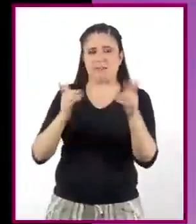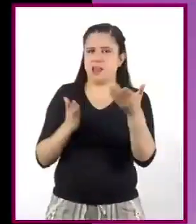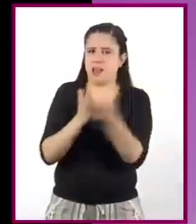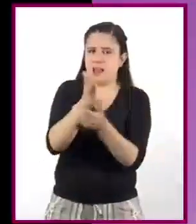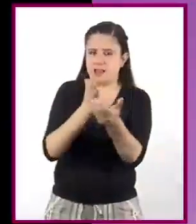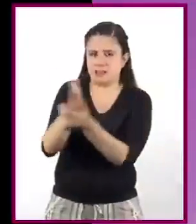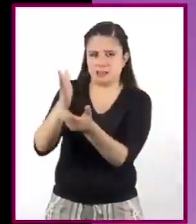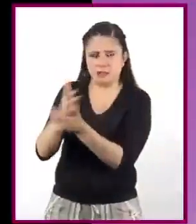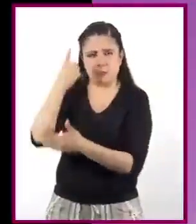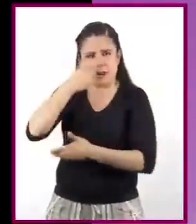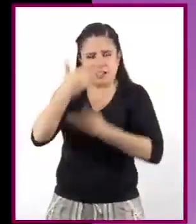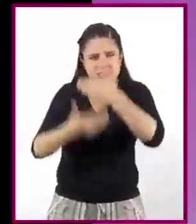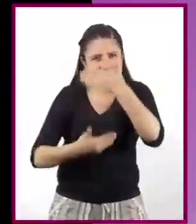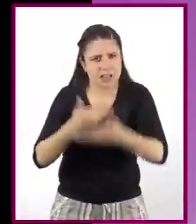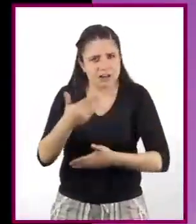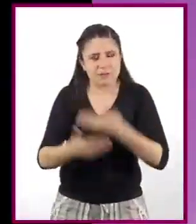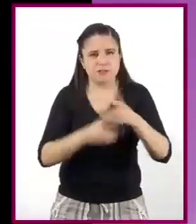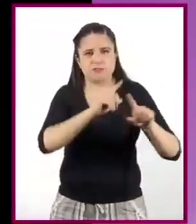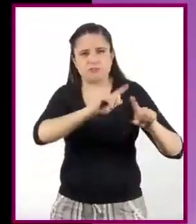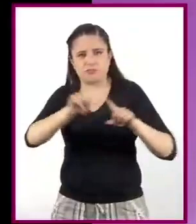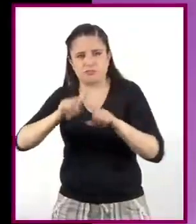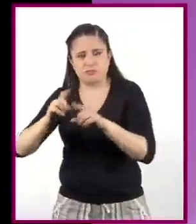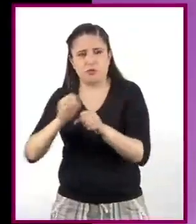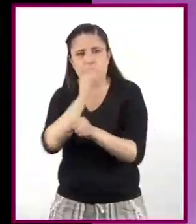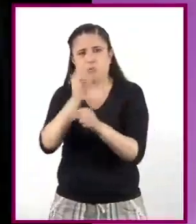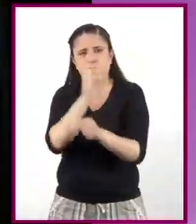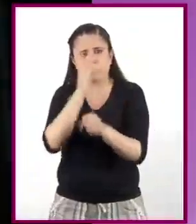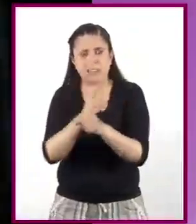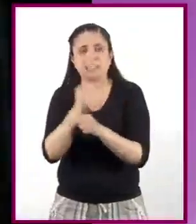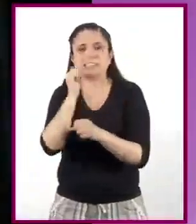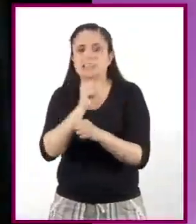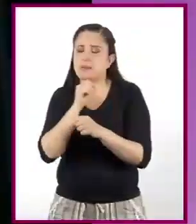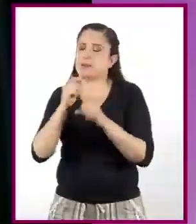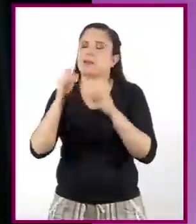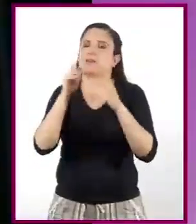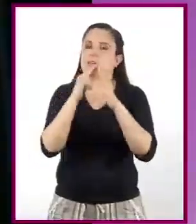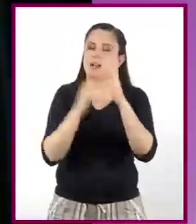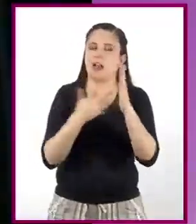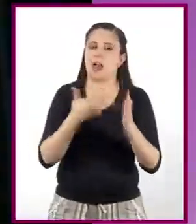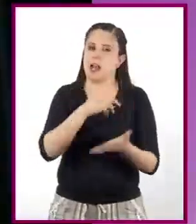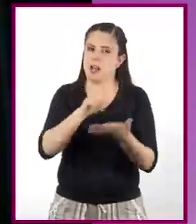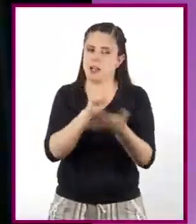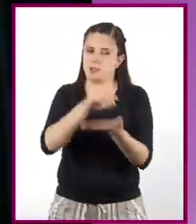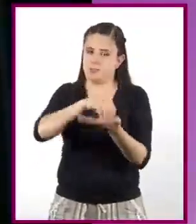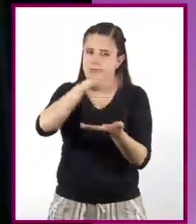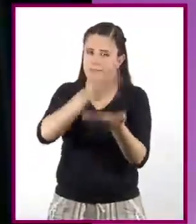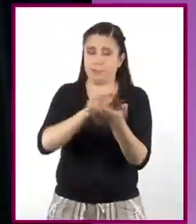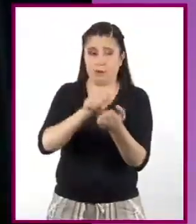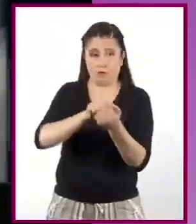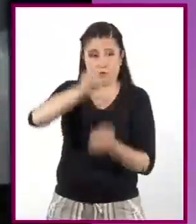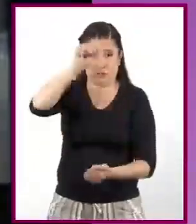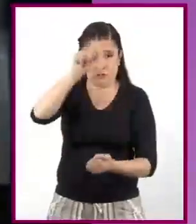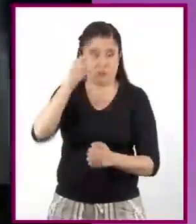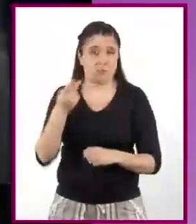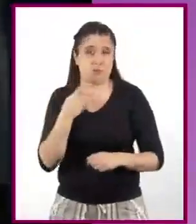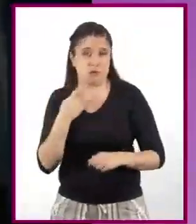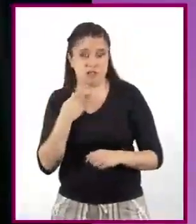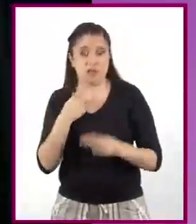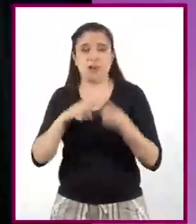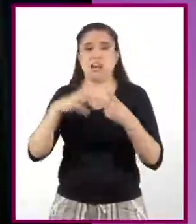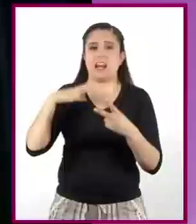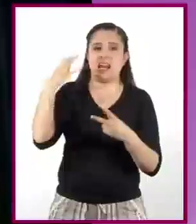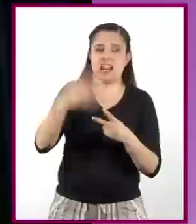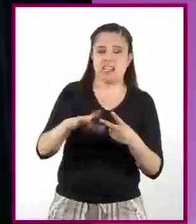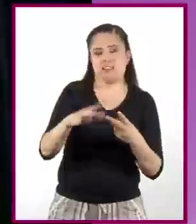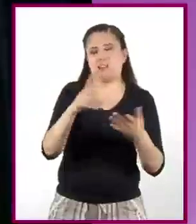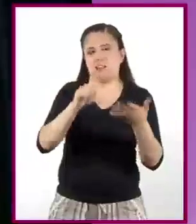distintos tipos de servicios u oportunidades están protegidos por diversas leyes y reglamentos. la Constitución Política, la Ley General del Trabajo